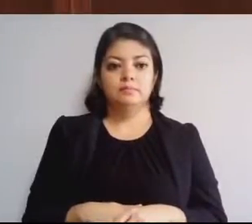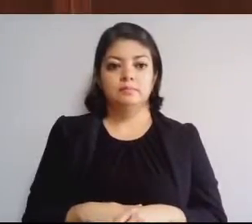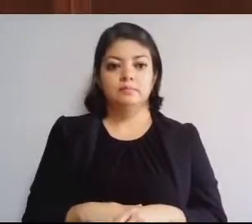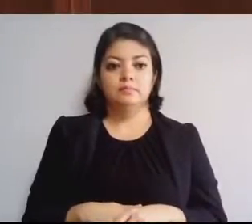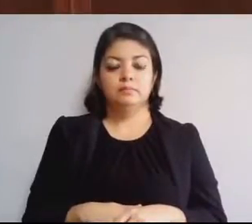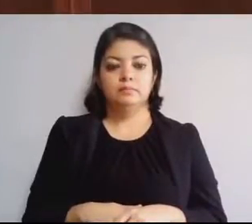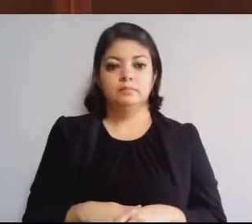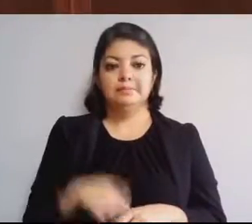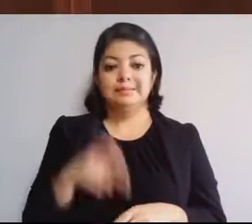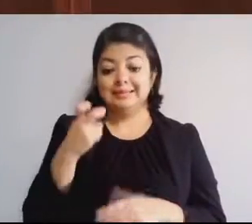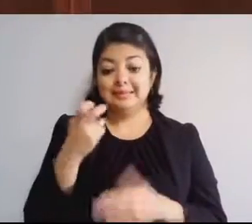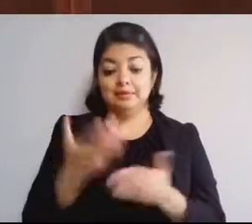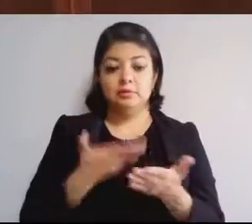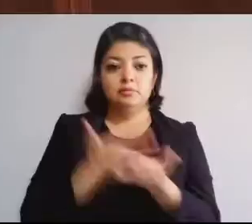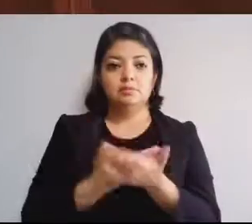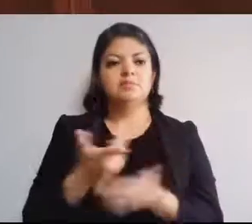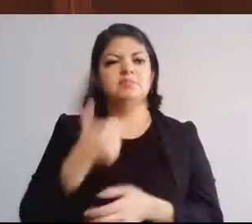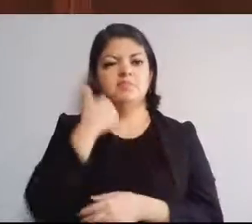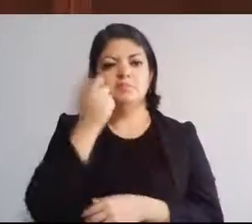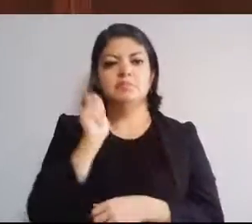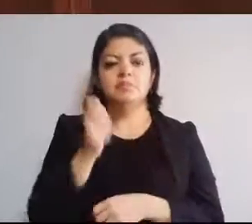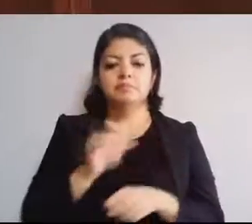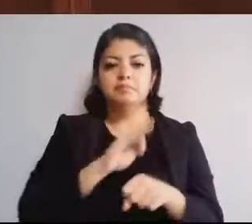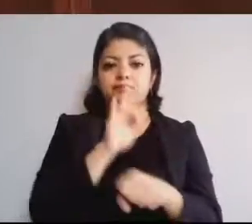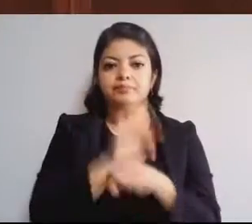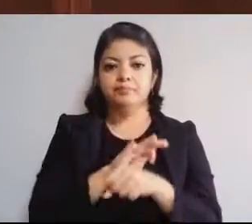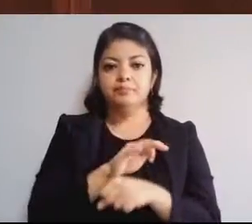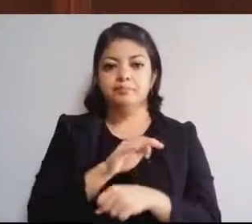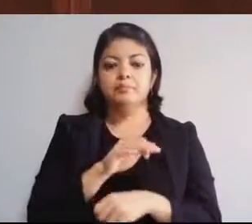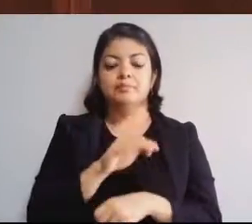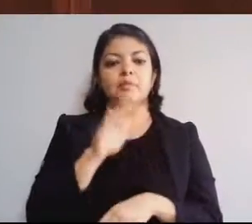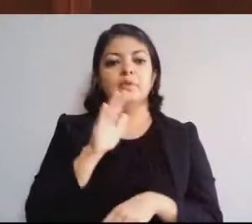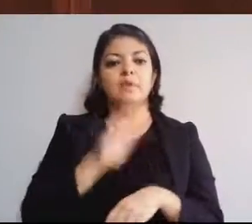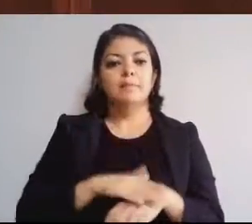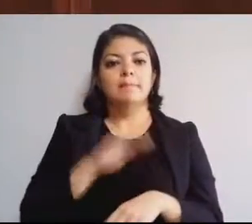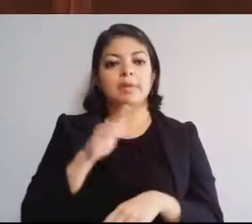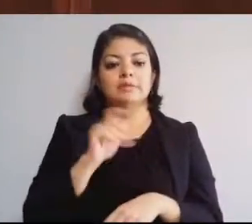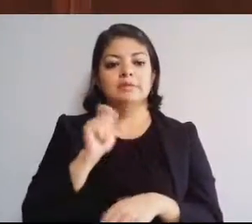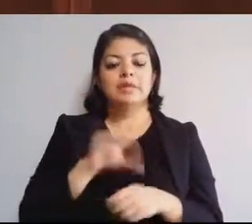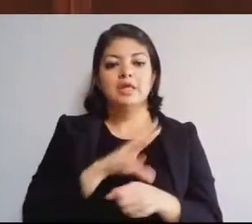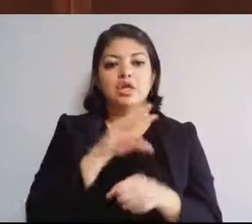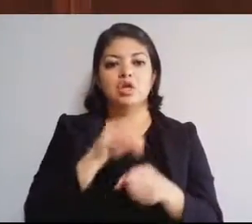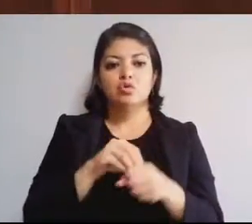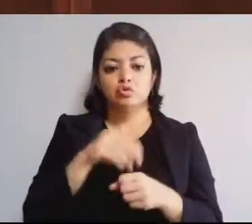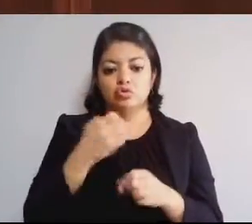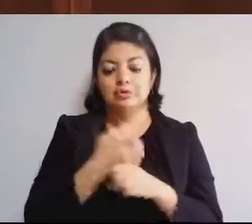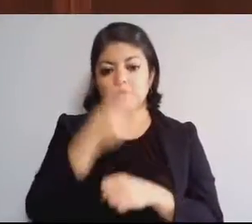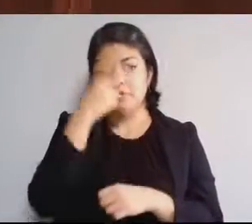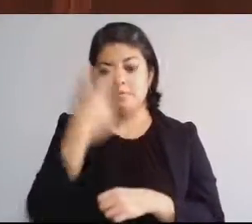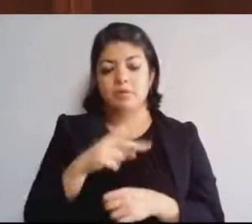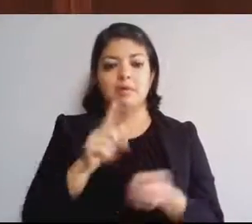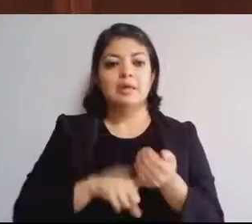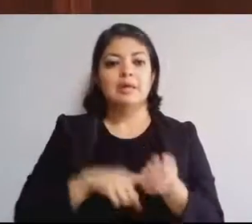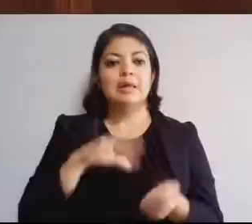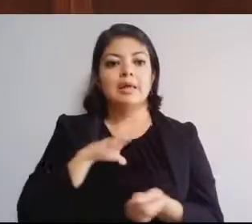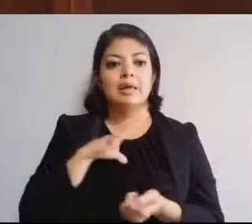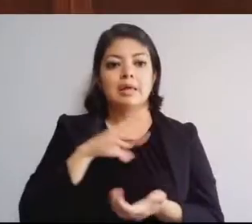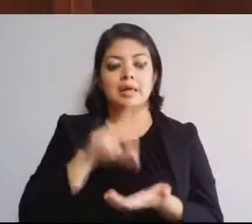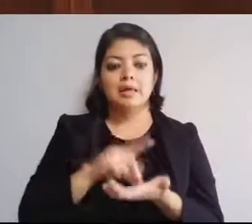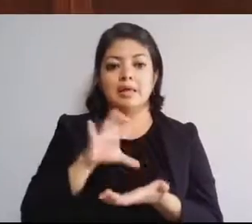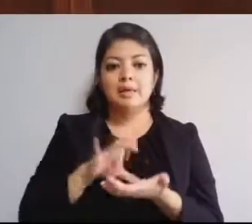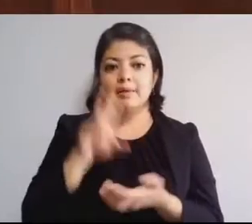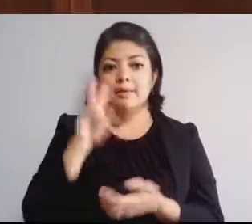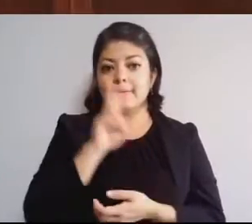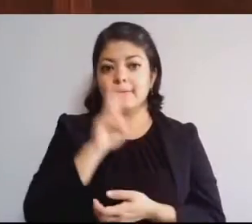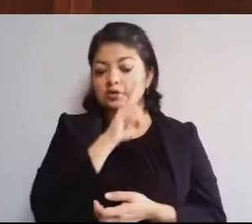Esta propuesta pretende fortalecer aún más la inclusión de mexiquenses con algún tipo de discapacidad visual, con